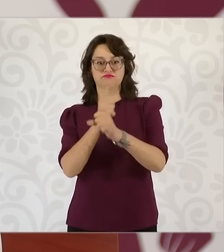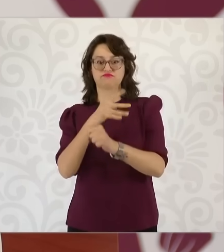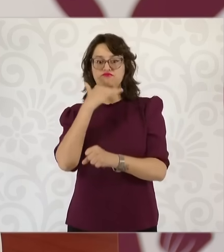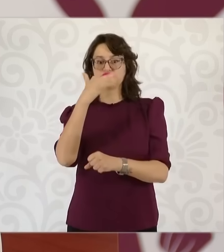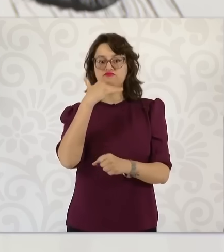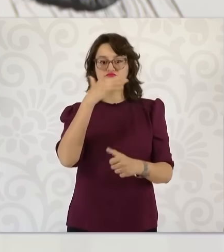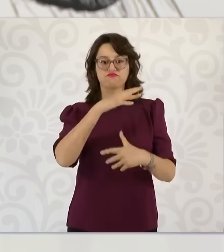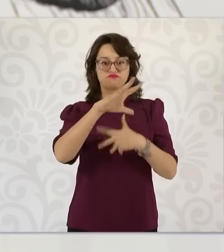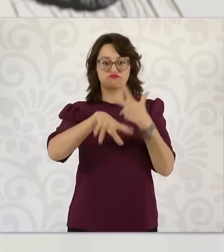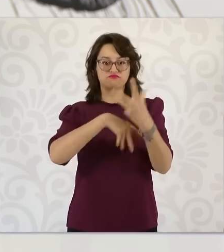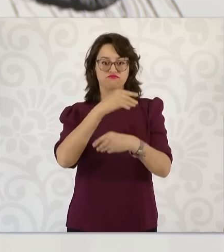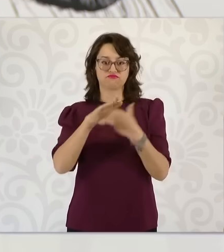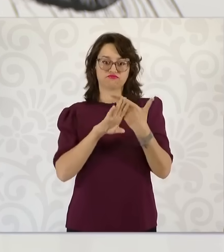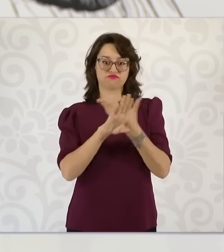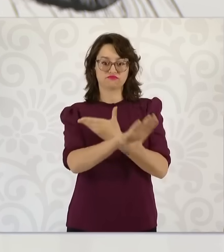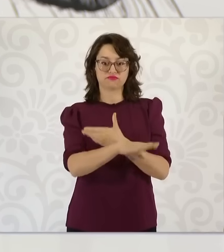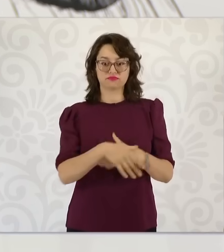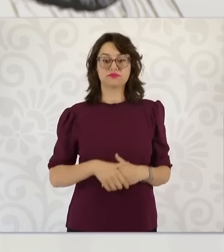de dinero.